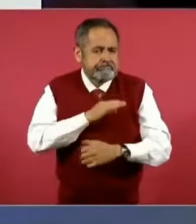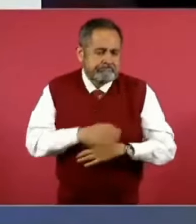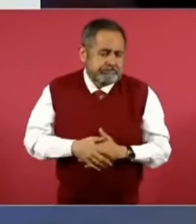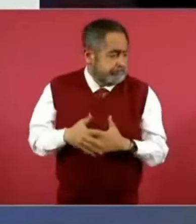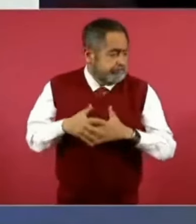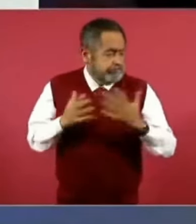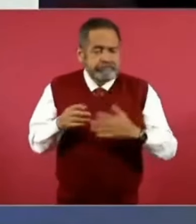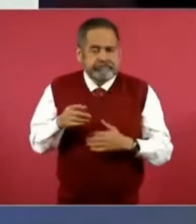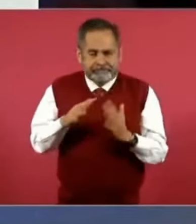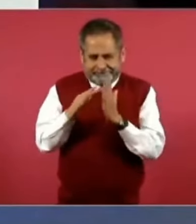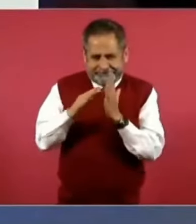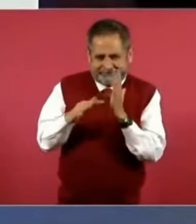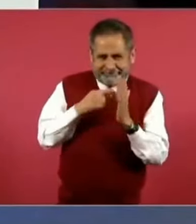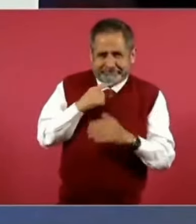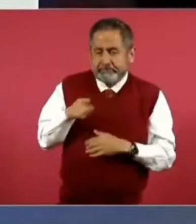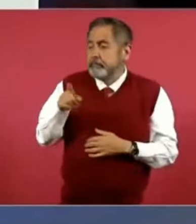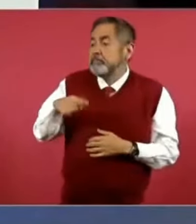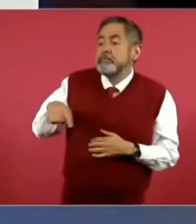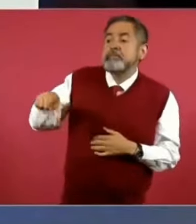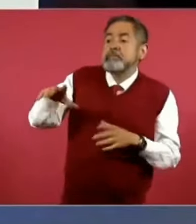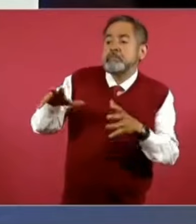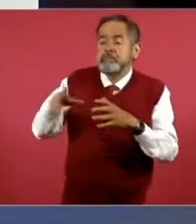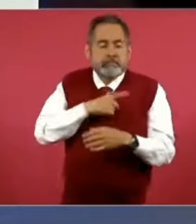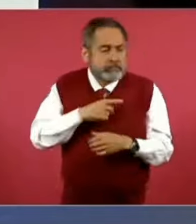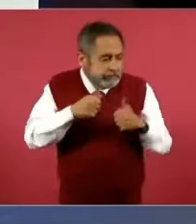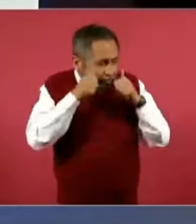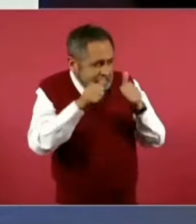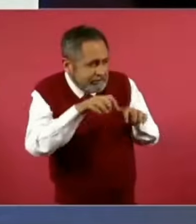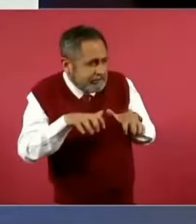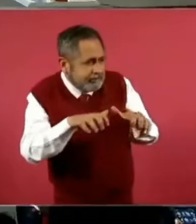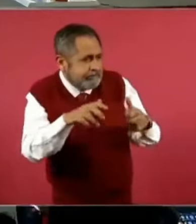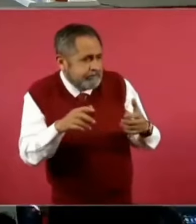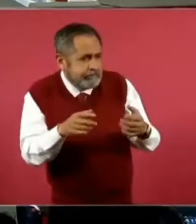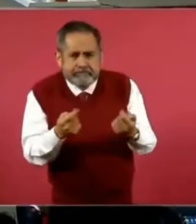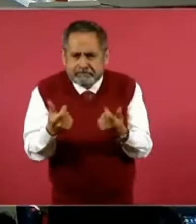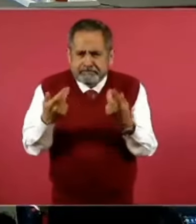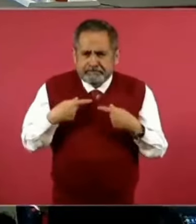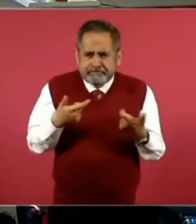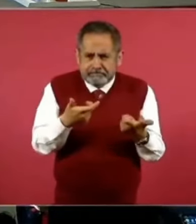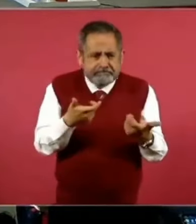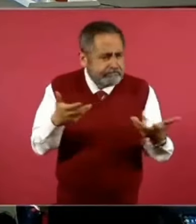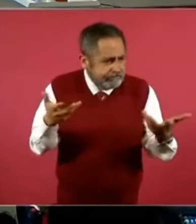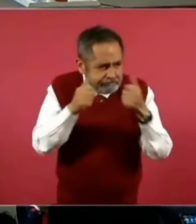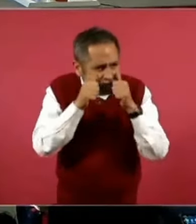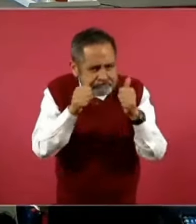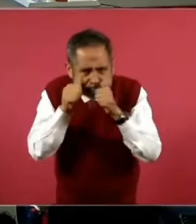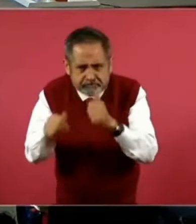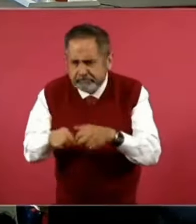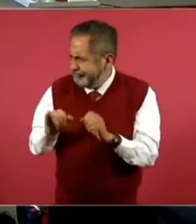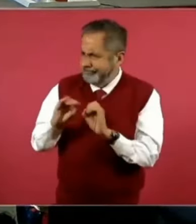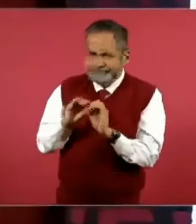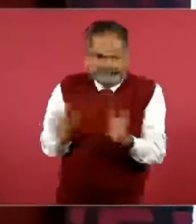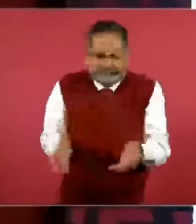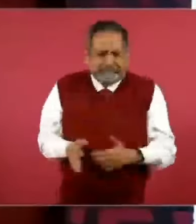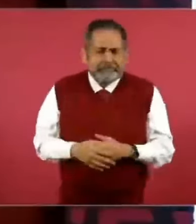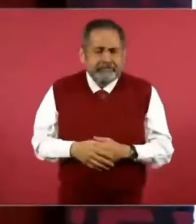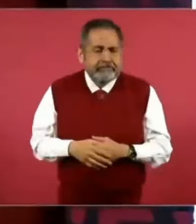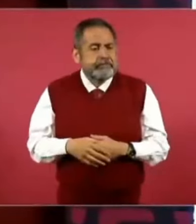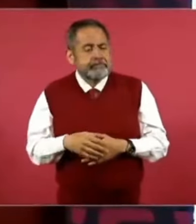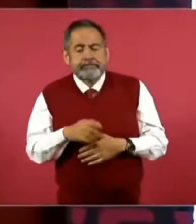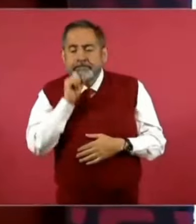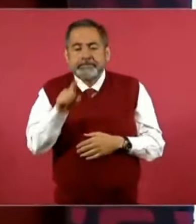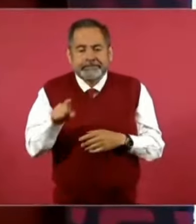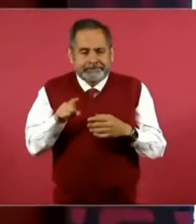cuenta las voces de las minorías claro además la pretendida sobre